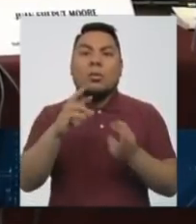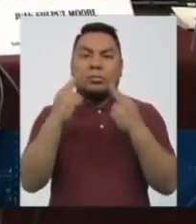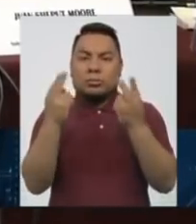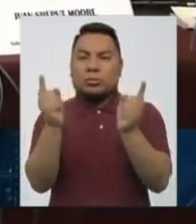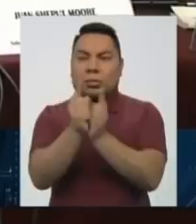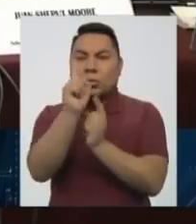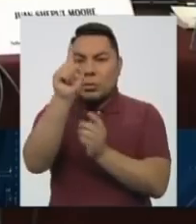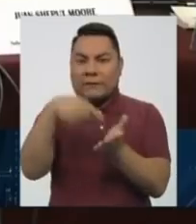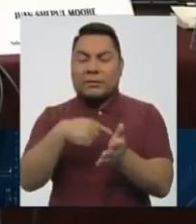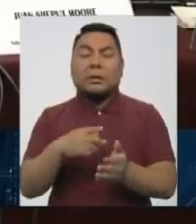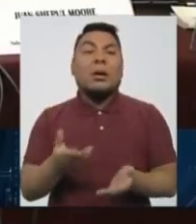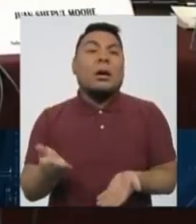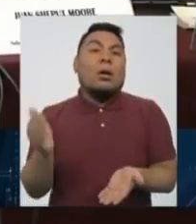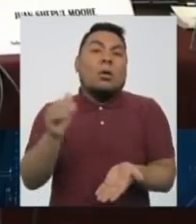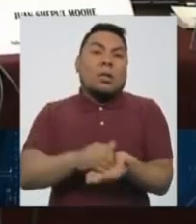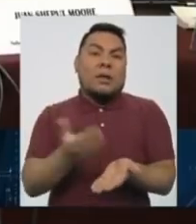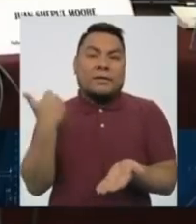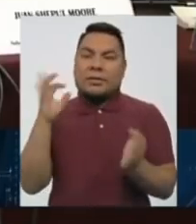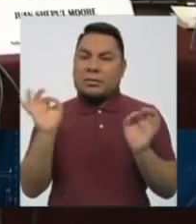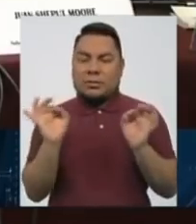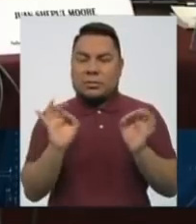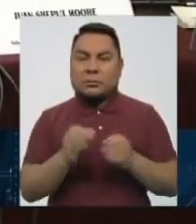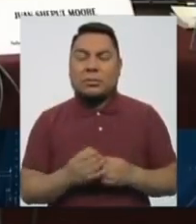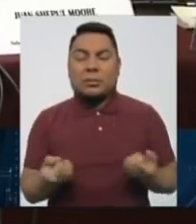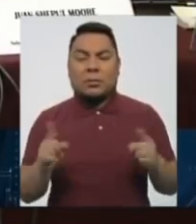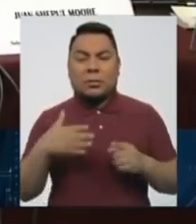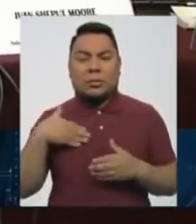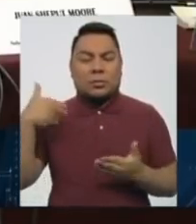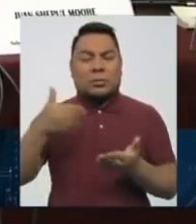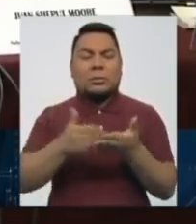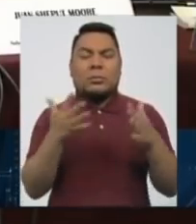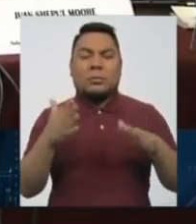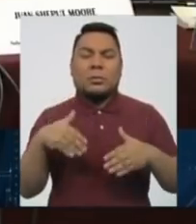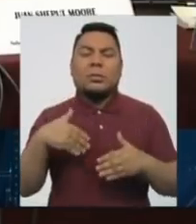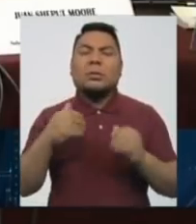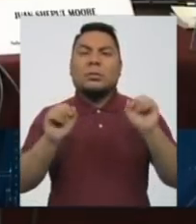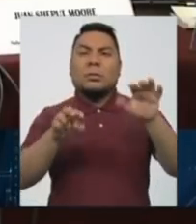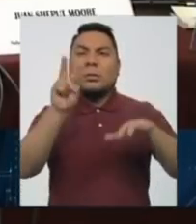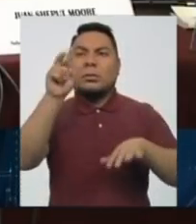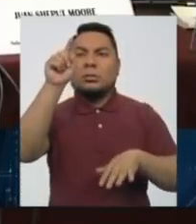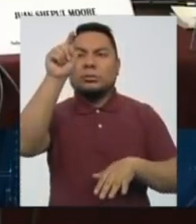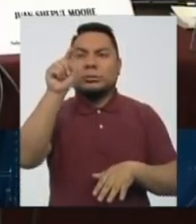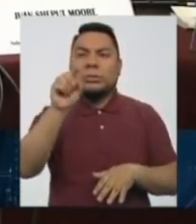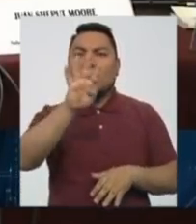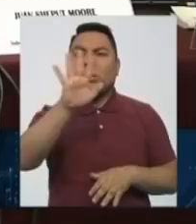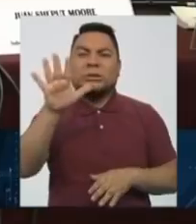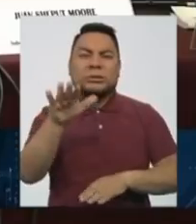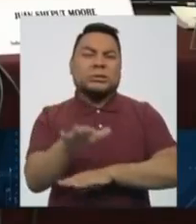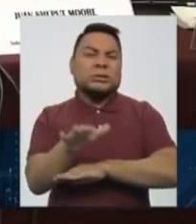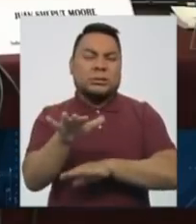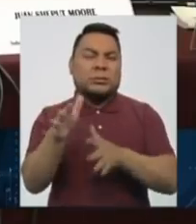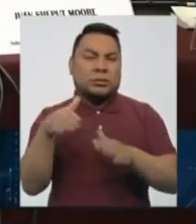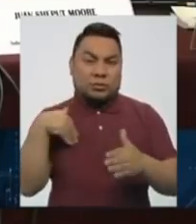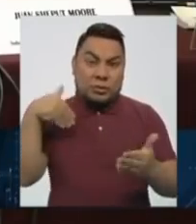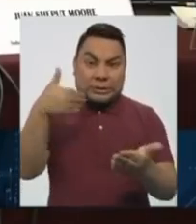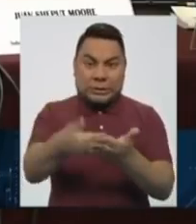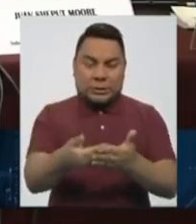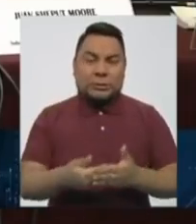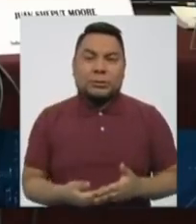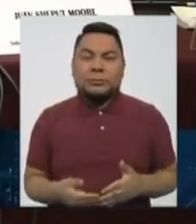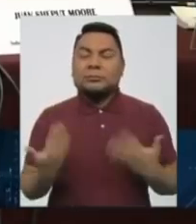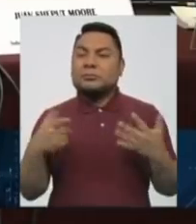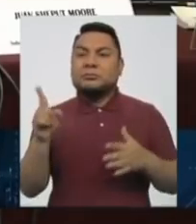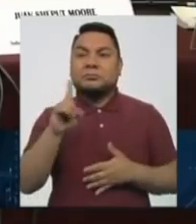de mi parte. Cuando yo llego, que ya habrá sido pues 2:45, incluso de la tarde, un poco más, ya